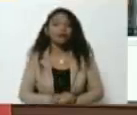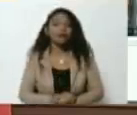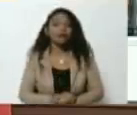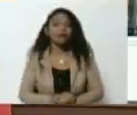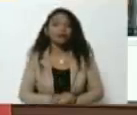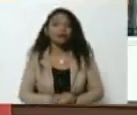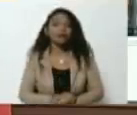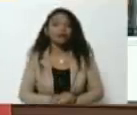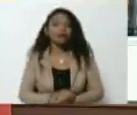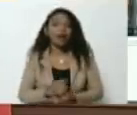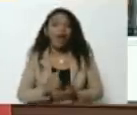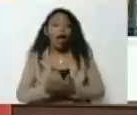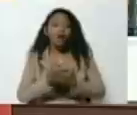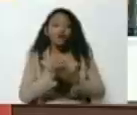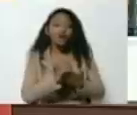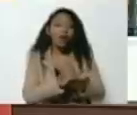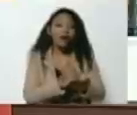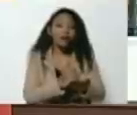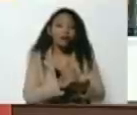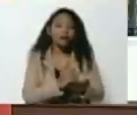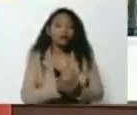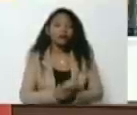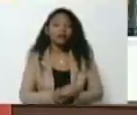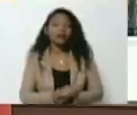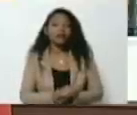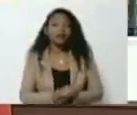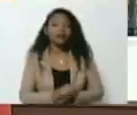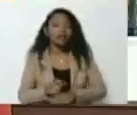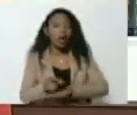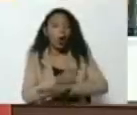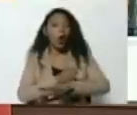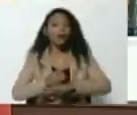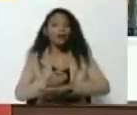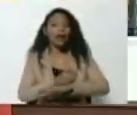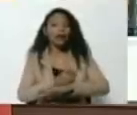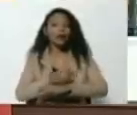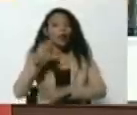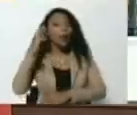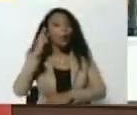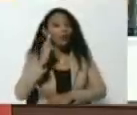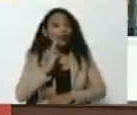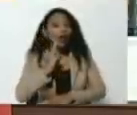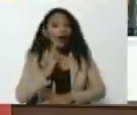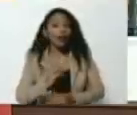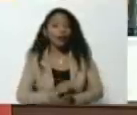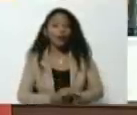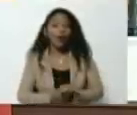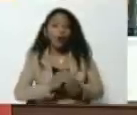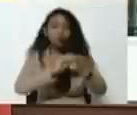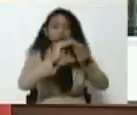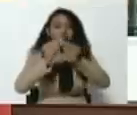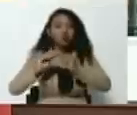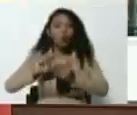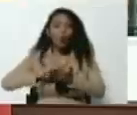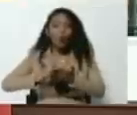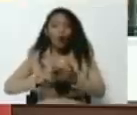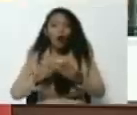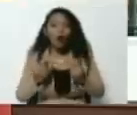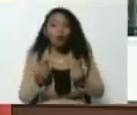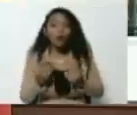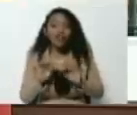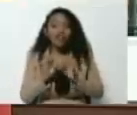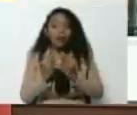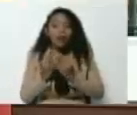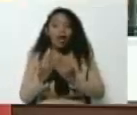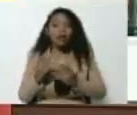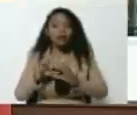para contribuir desde el gobierno bolivariano a recuperar la economía de la familia y de